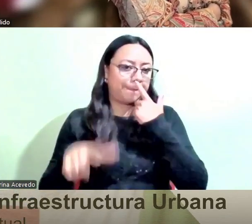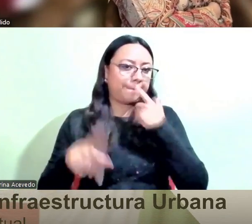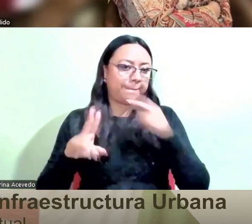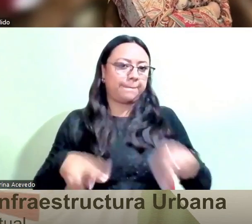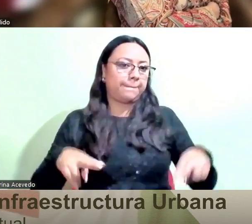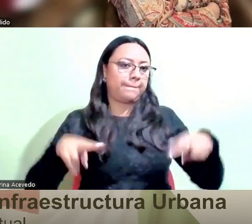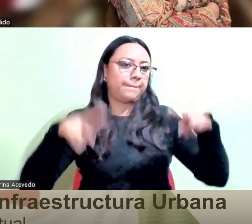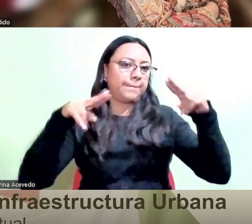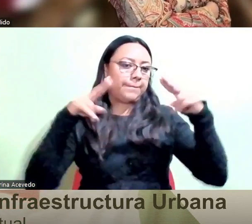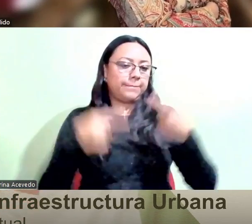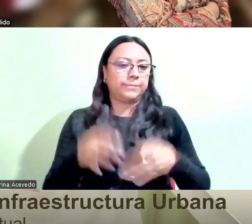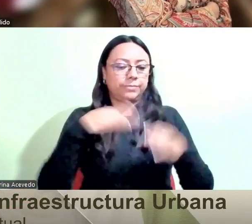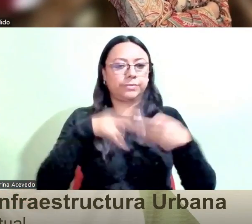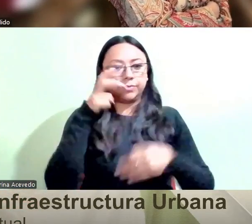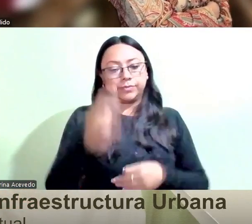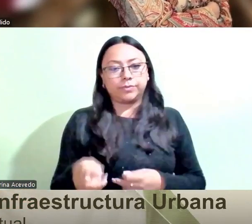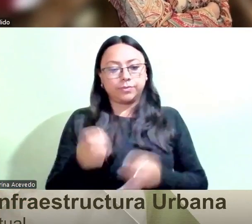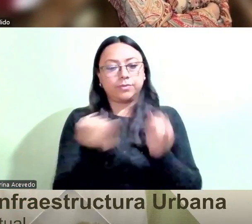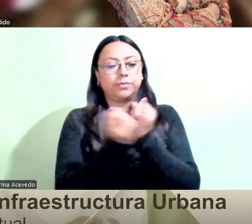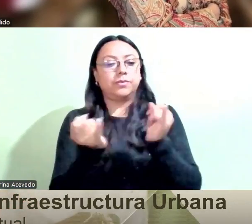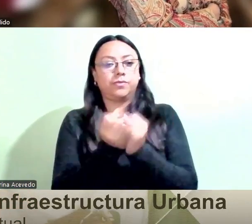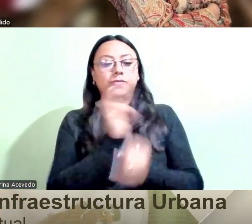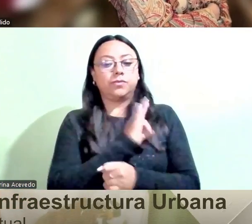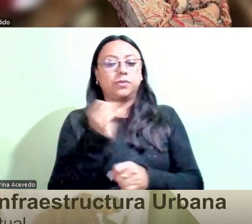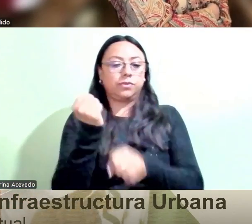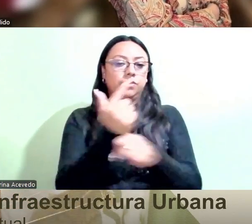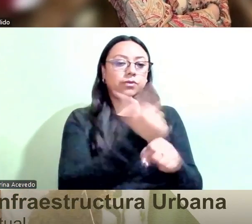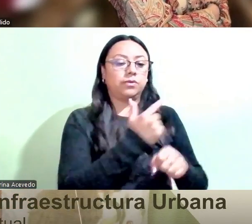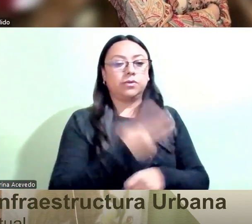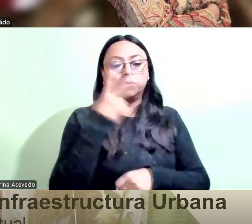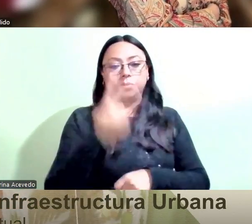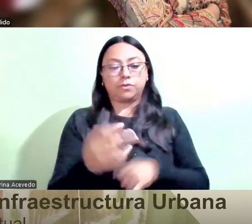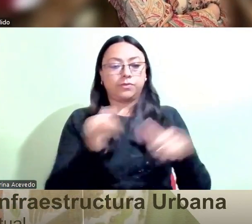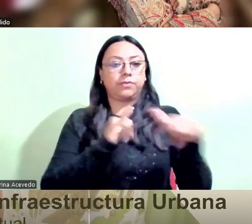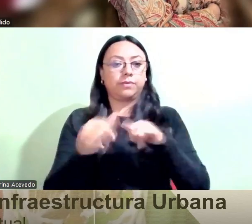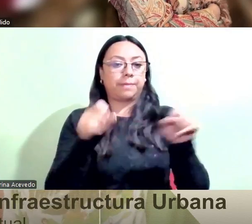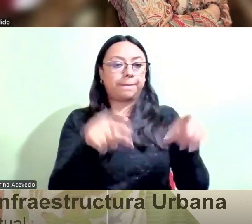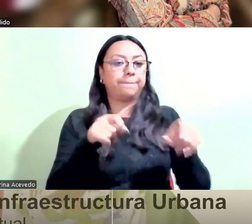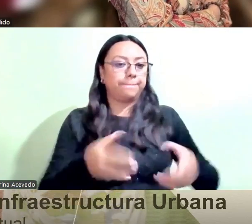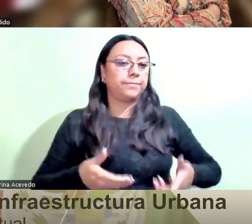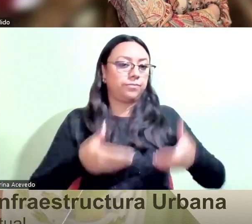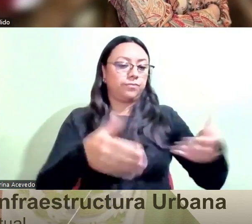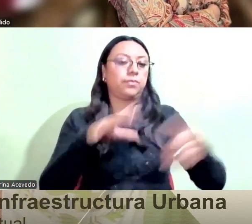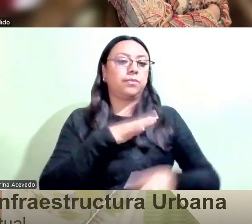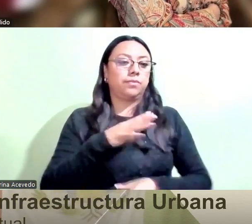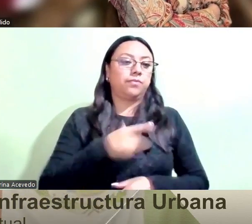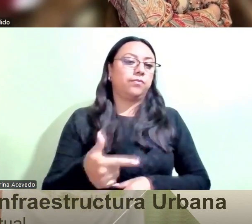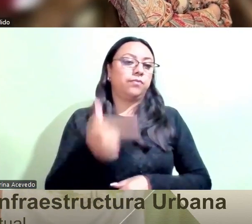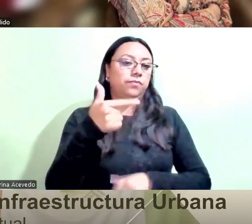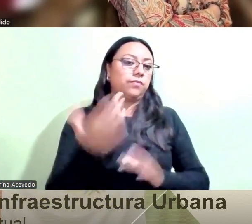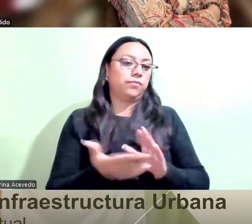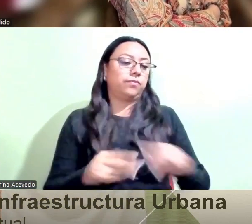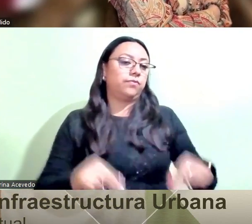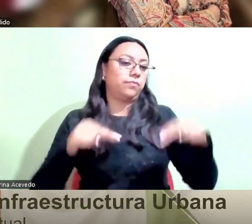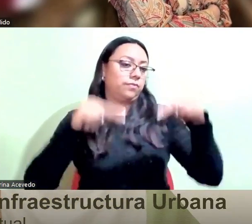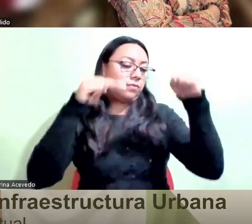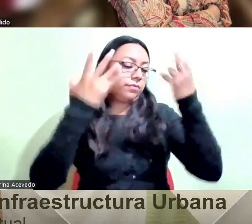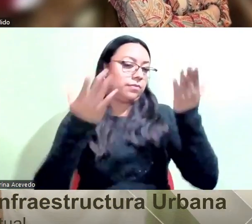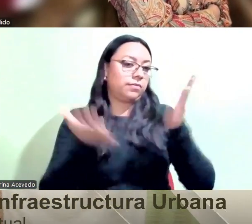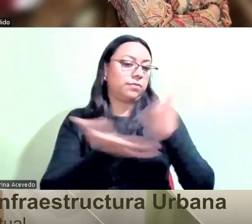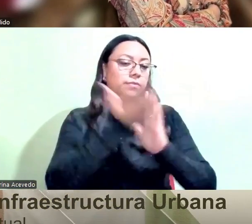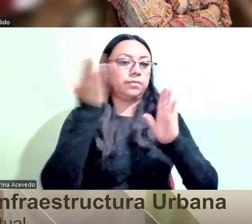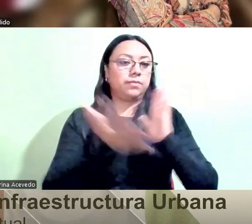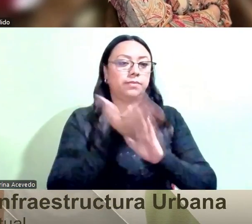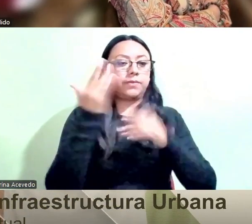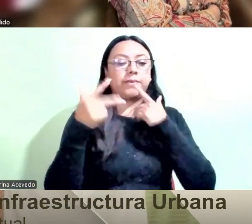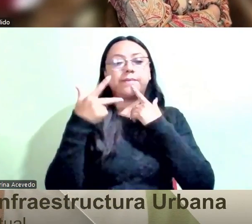mismo. Asimismo, se localizaron 2 inmuebles sobre la misma calle que cuentan con 7 niveles de edificación y uno más que 8 niveles,